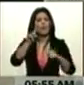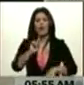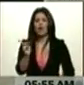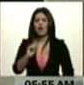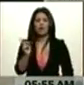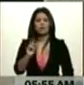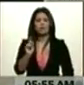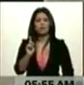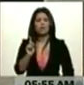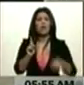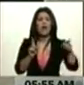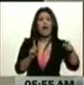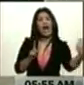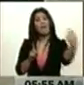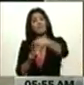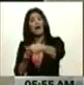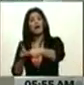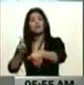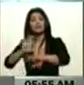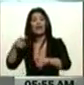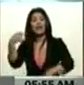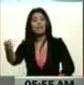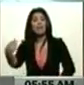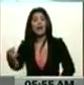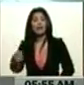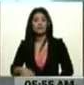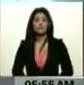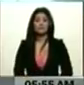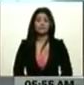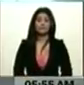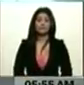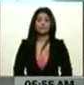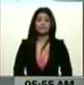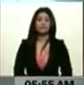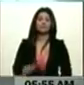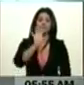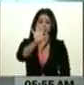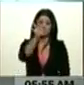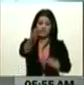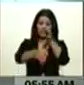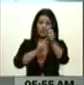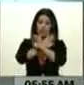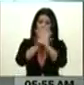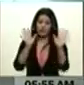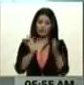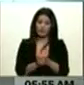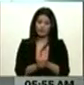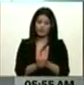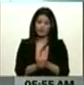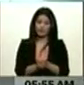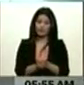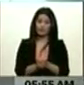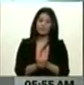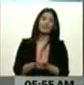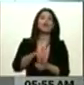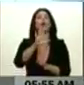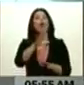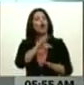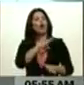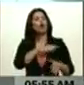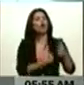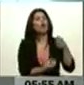Le pagan por decir que le encuentras culpable. Mira, uno. Ya va. El comité fue